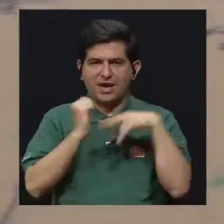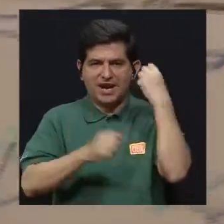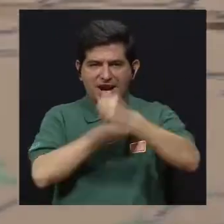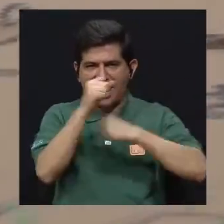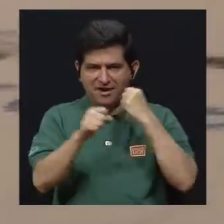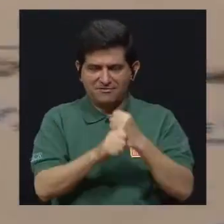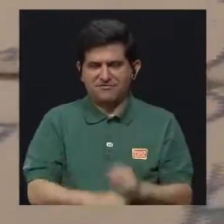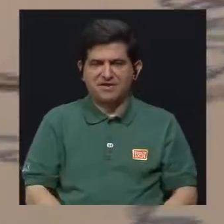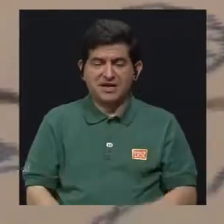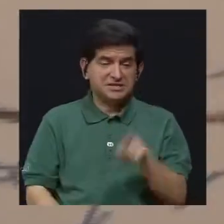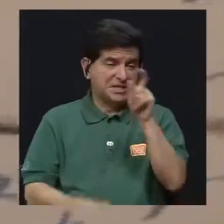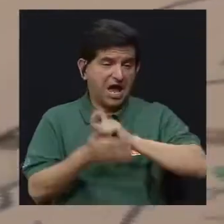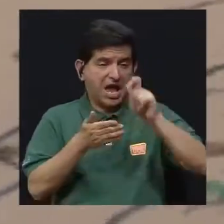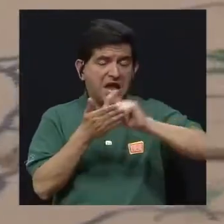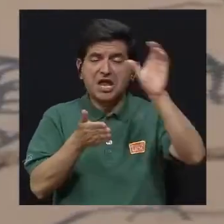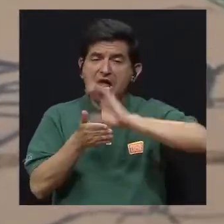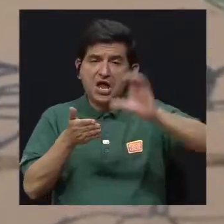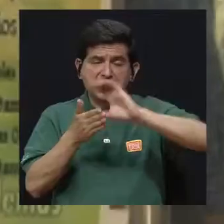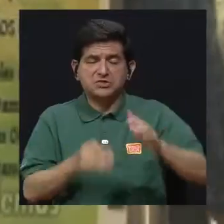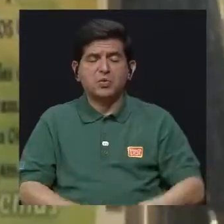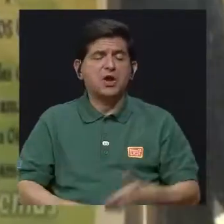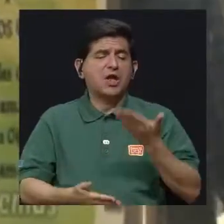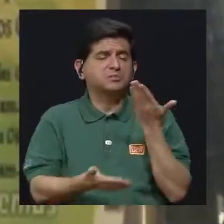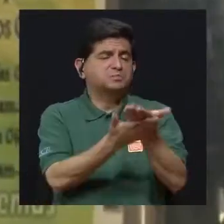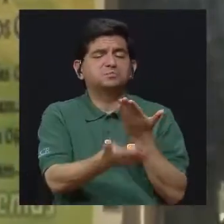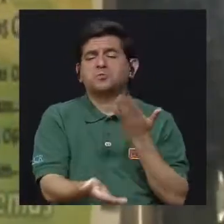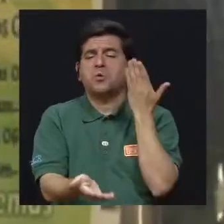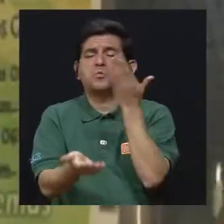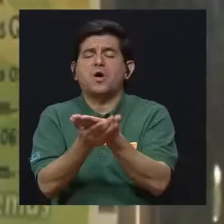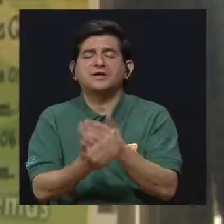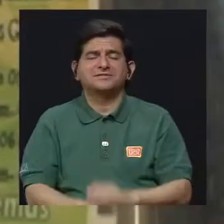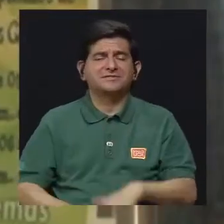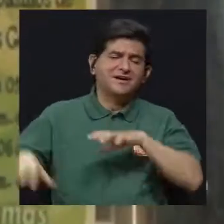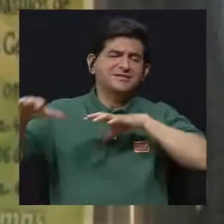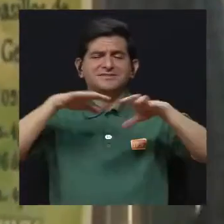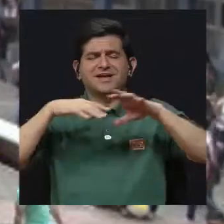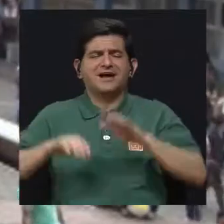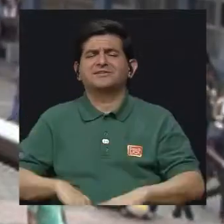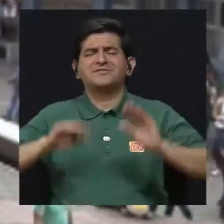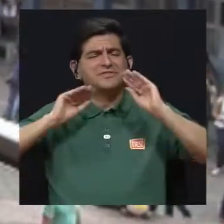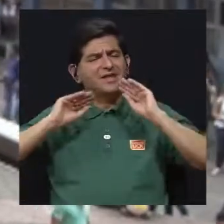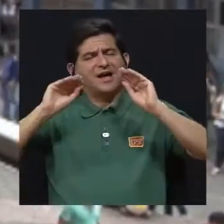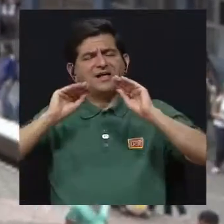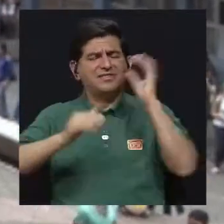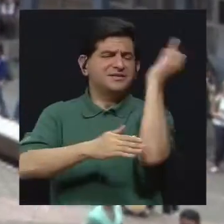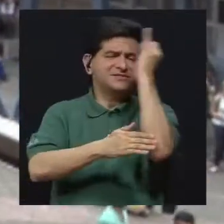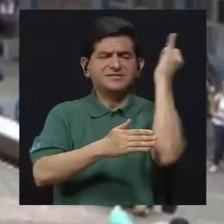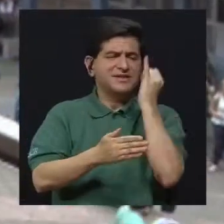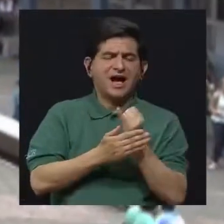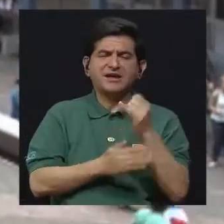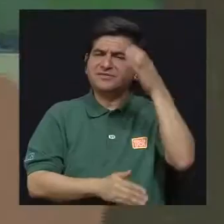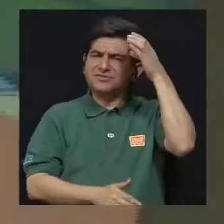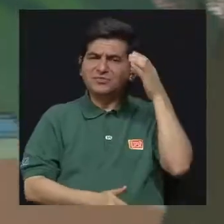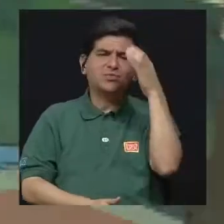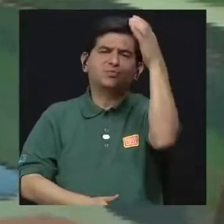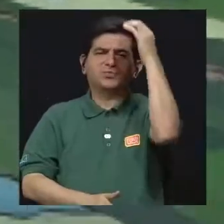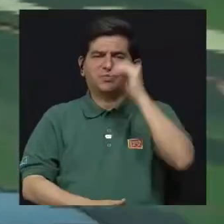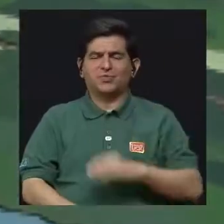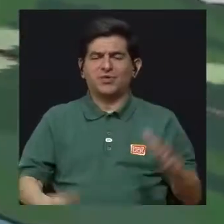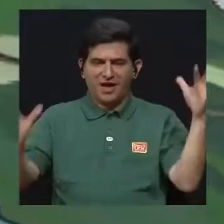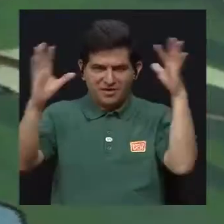año saltan en las escuelas y colegios las propuestas y las actividades académicas, artísticas y